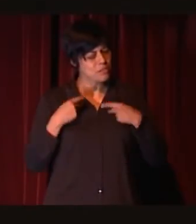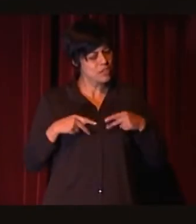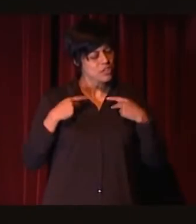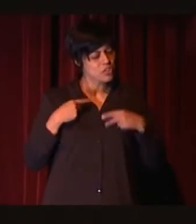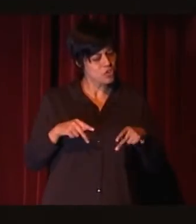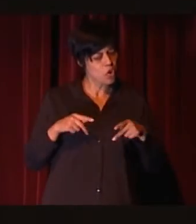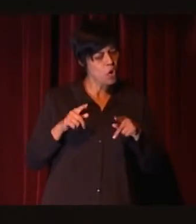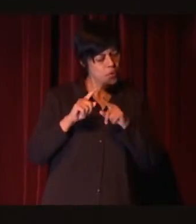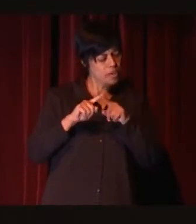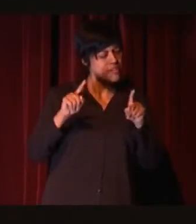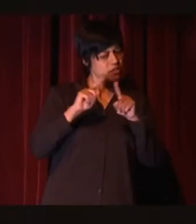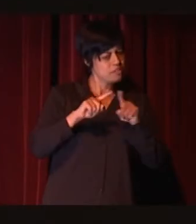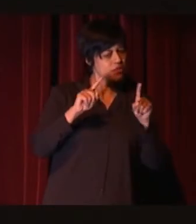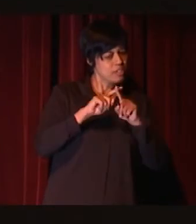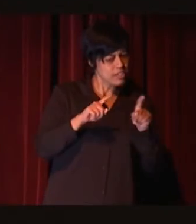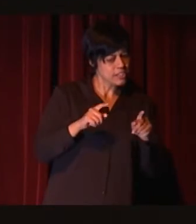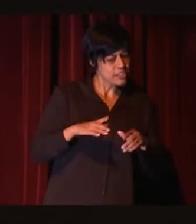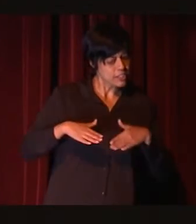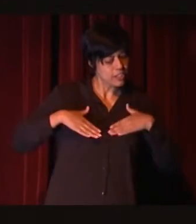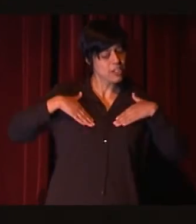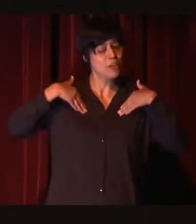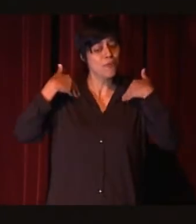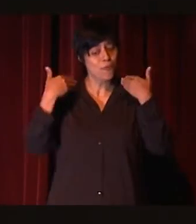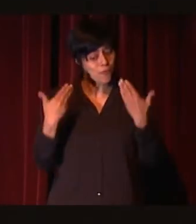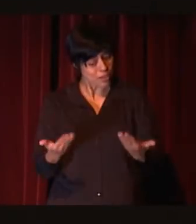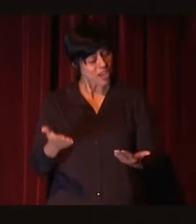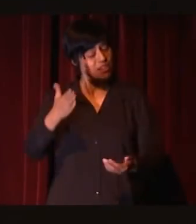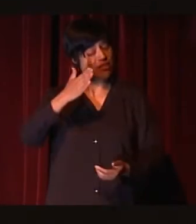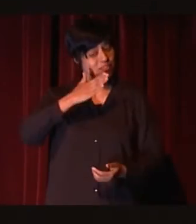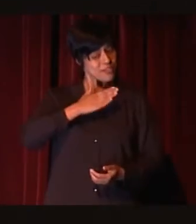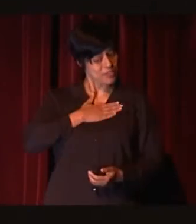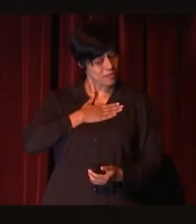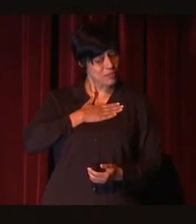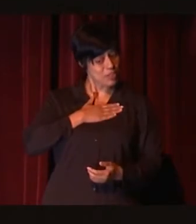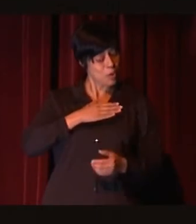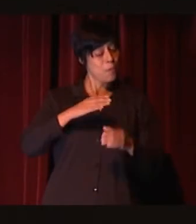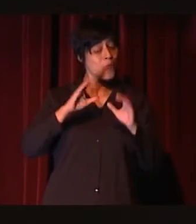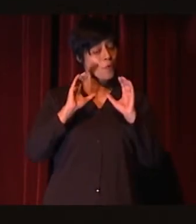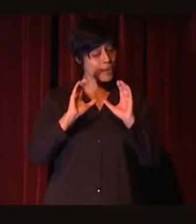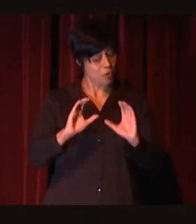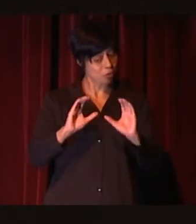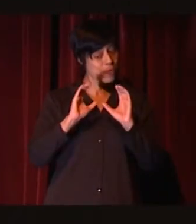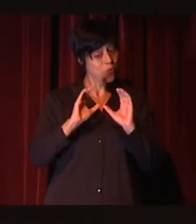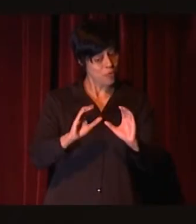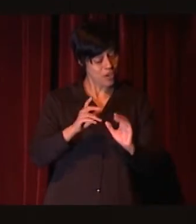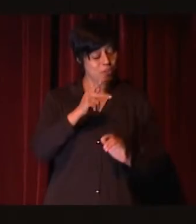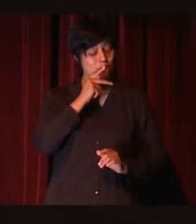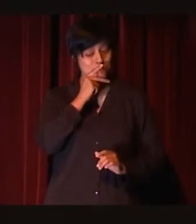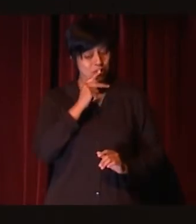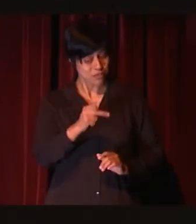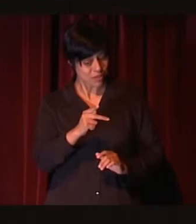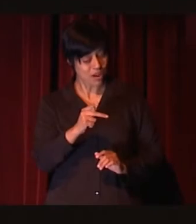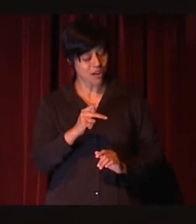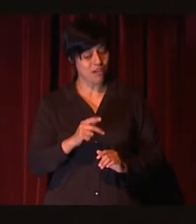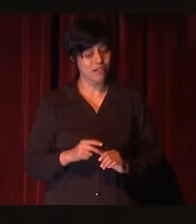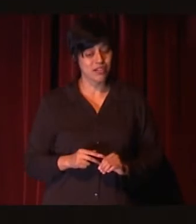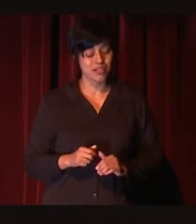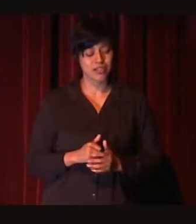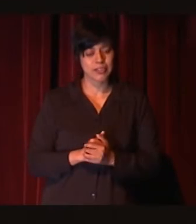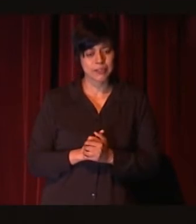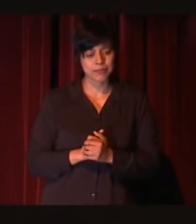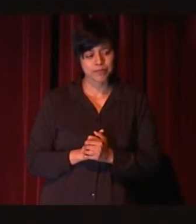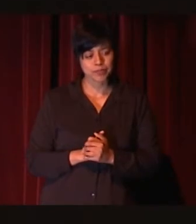acercarse y contarme cosas sabiendo que pueden confiar en mí porque cuido el lenguaje que utilizó cuando estoy con otras personas